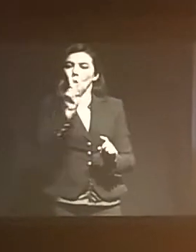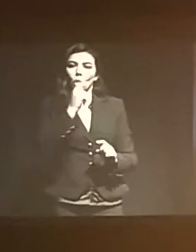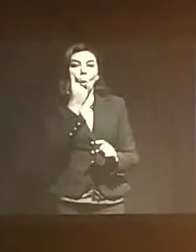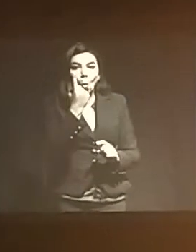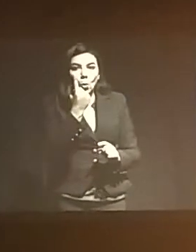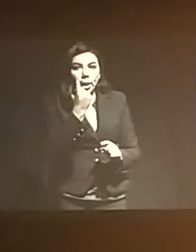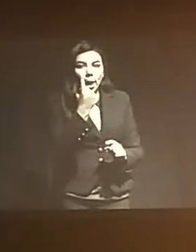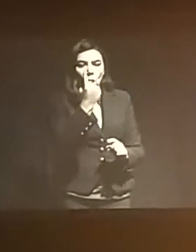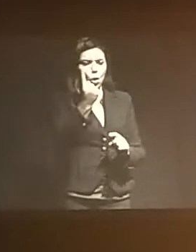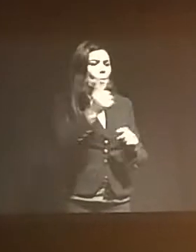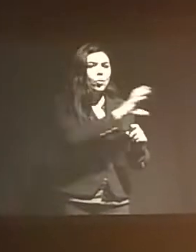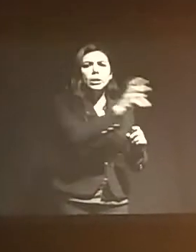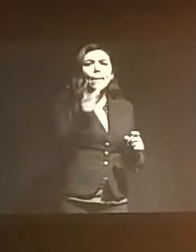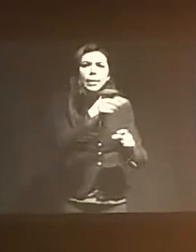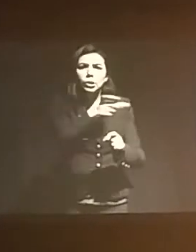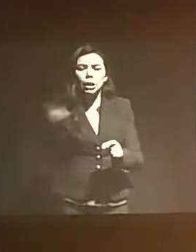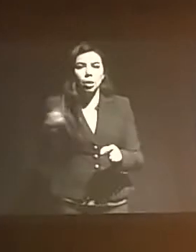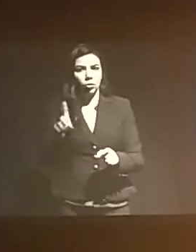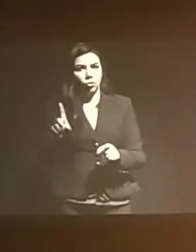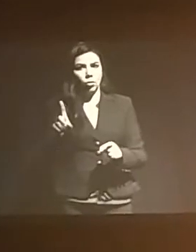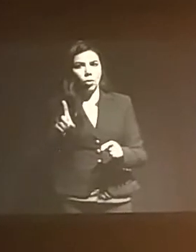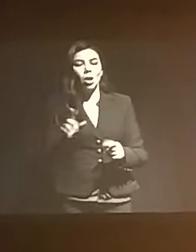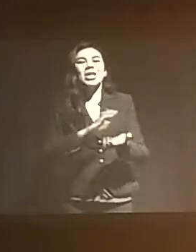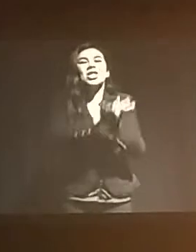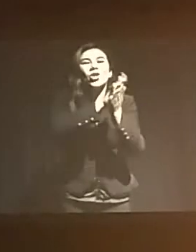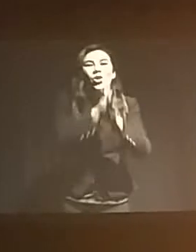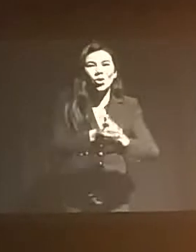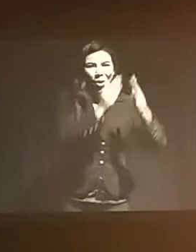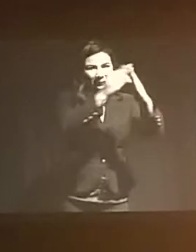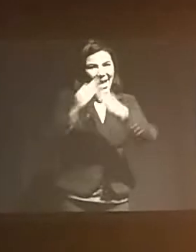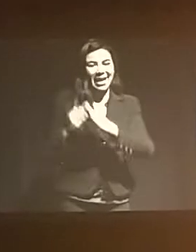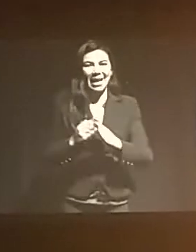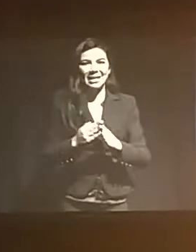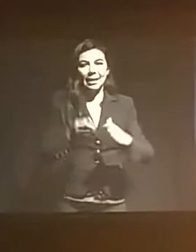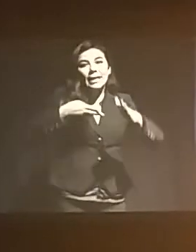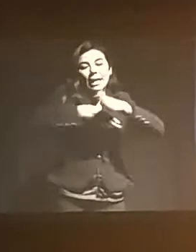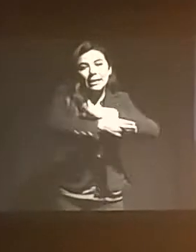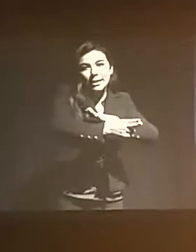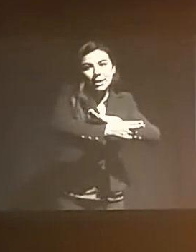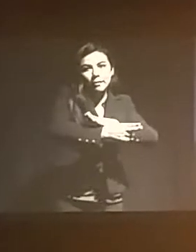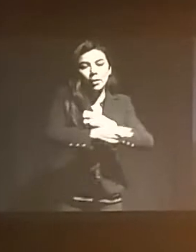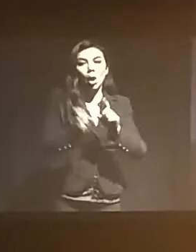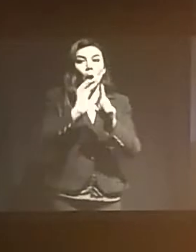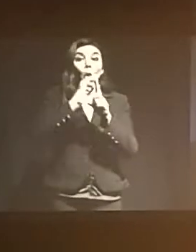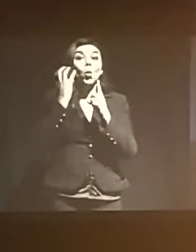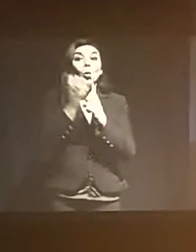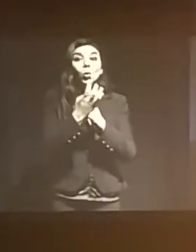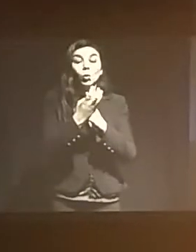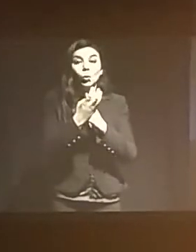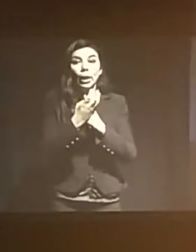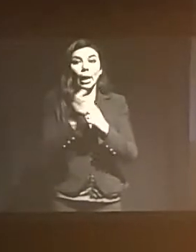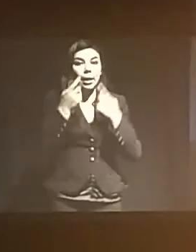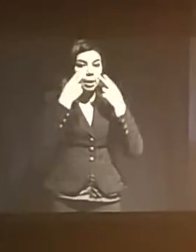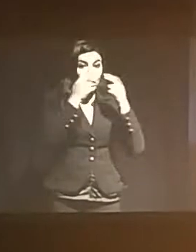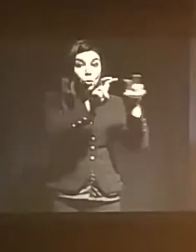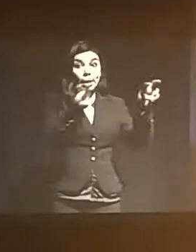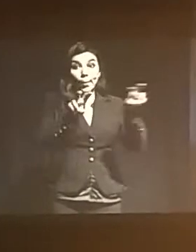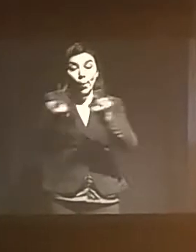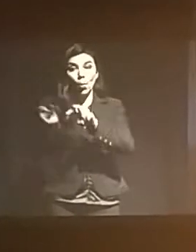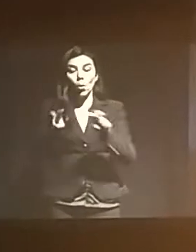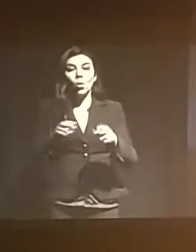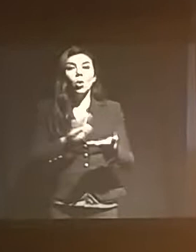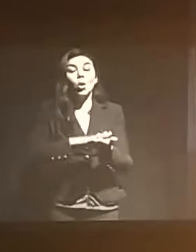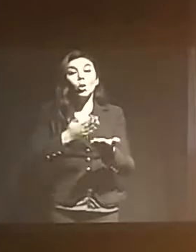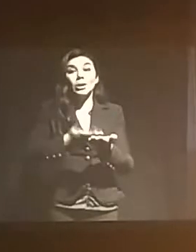tanto personas, porque yo tengo que ir a ver a mis amigos, mis familiares, mis vecinos, con cultura y turismo, y con salud y